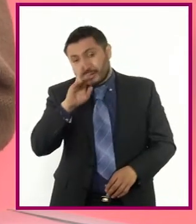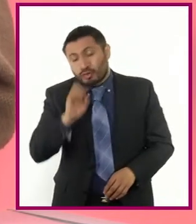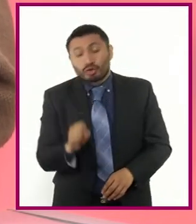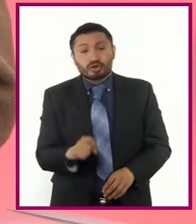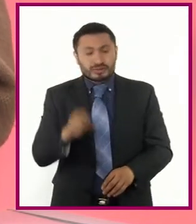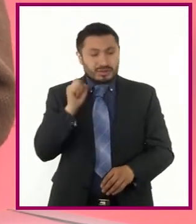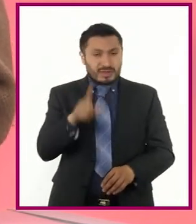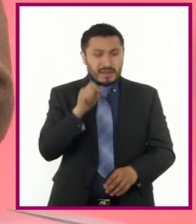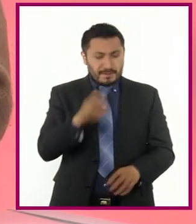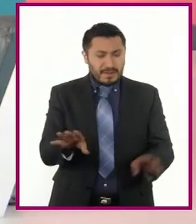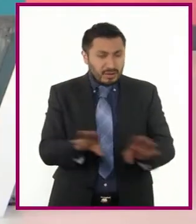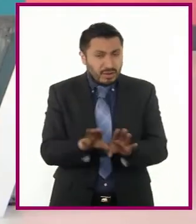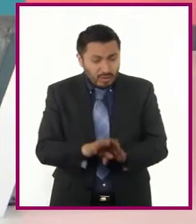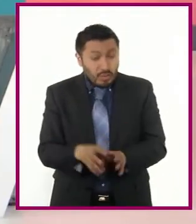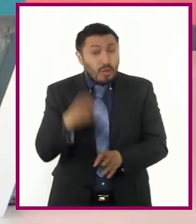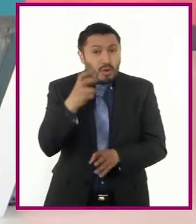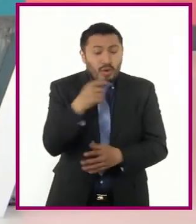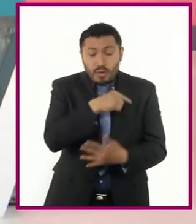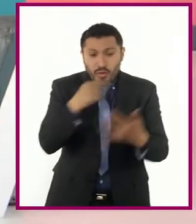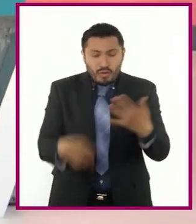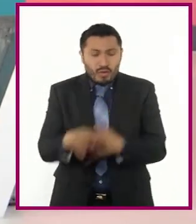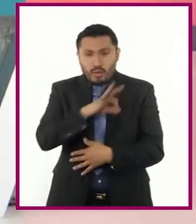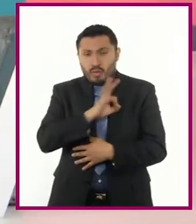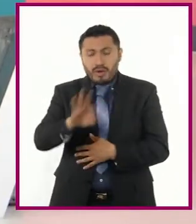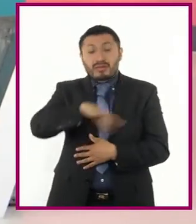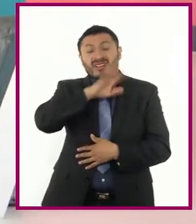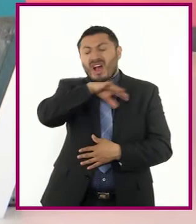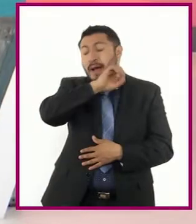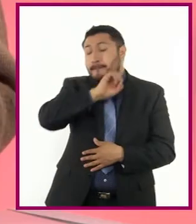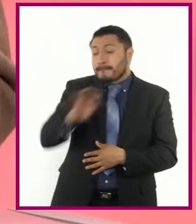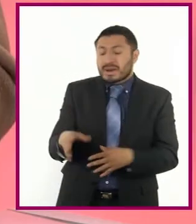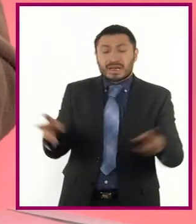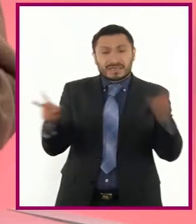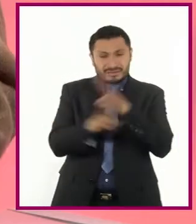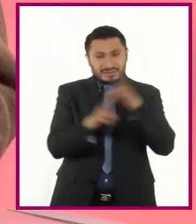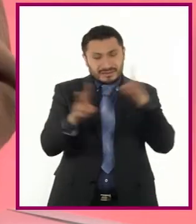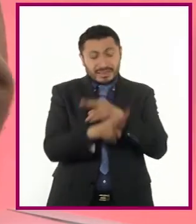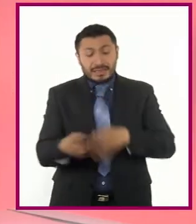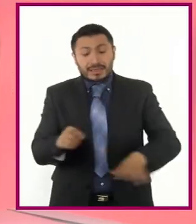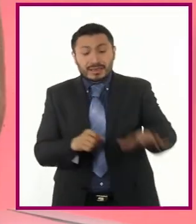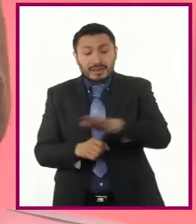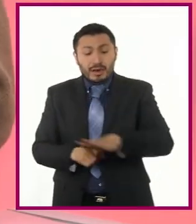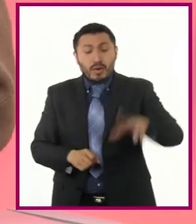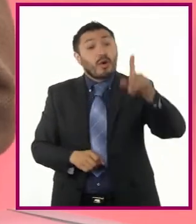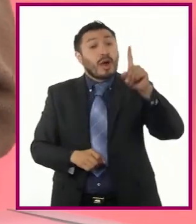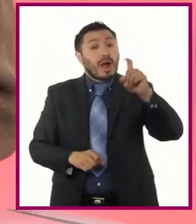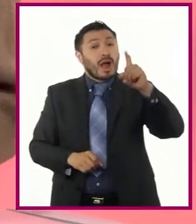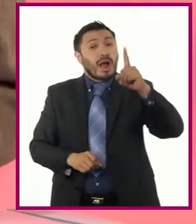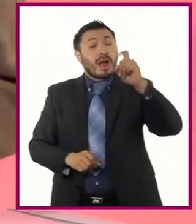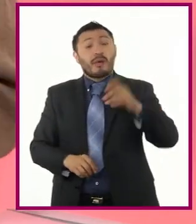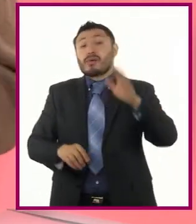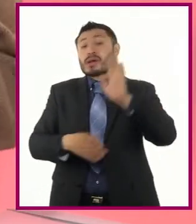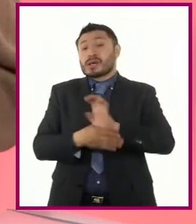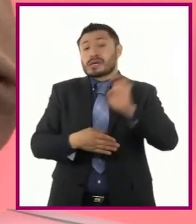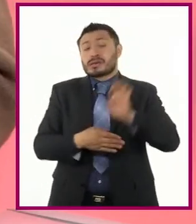sentido, tenemos cómo estos hidrocarburos pueden estar contaminando el aire, el suelo y el agua.